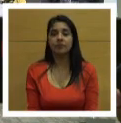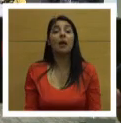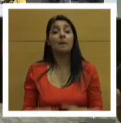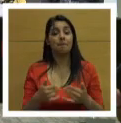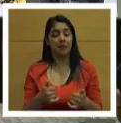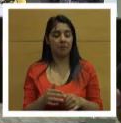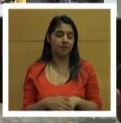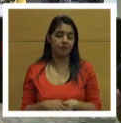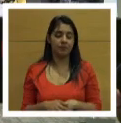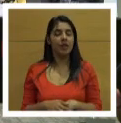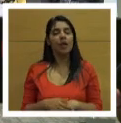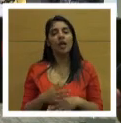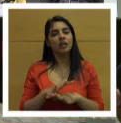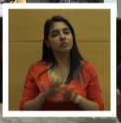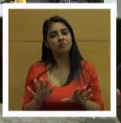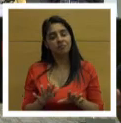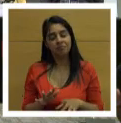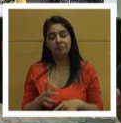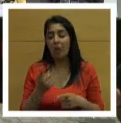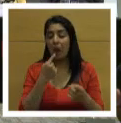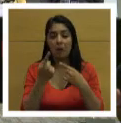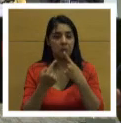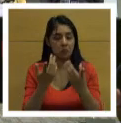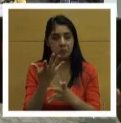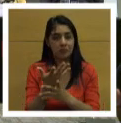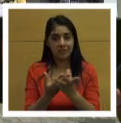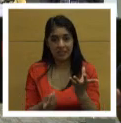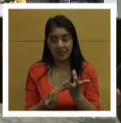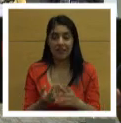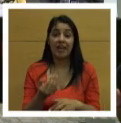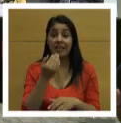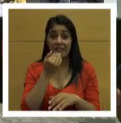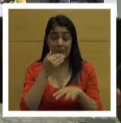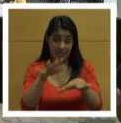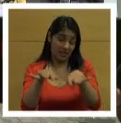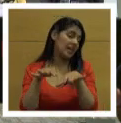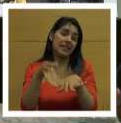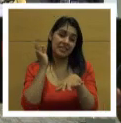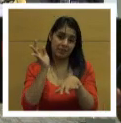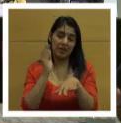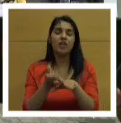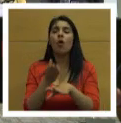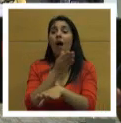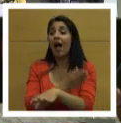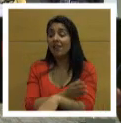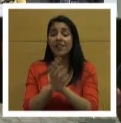Bien. Concluimos entonces la ronda de preguntas y también este seminario, no sin antes